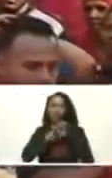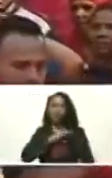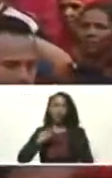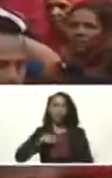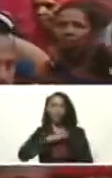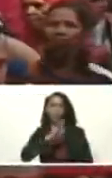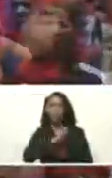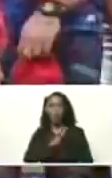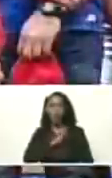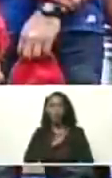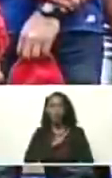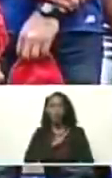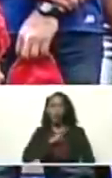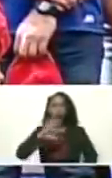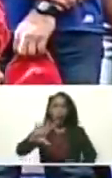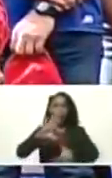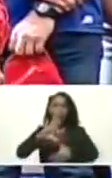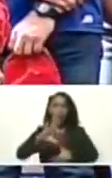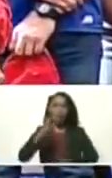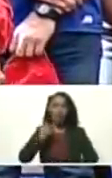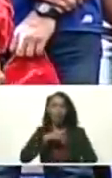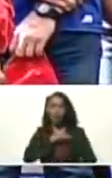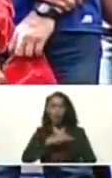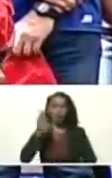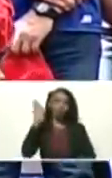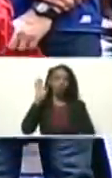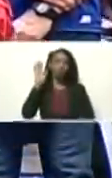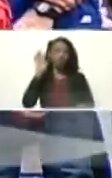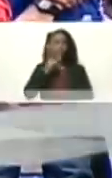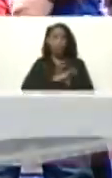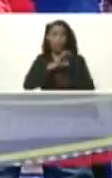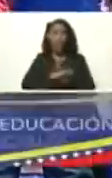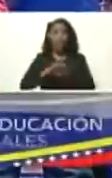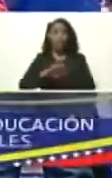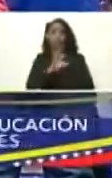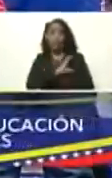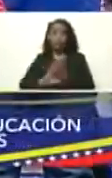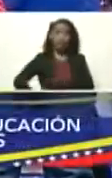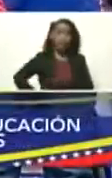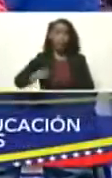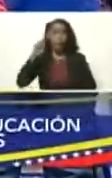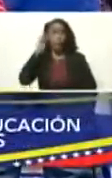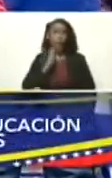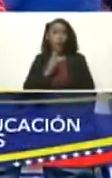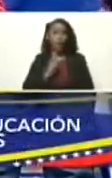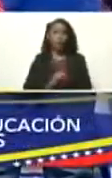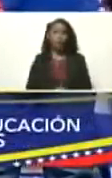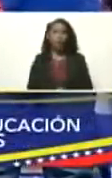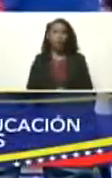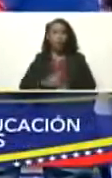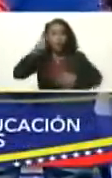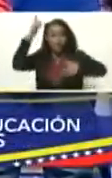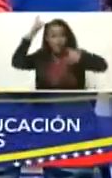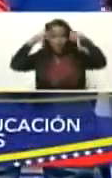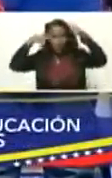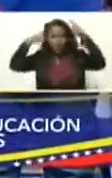nuestro, indoamericano, nuestro socialismo cristiano, bolivariano,